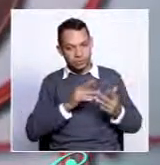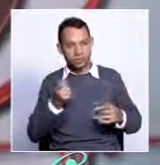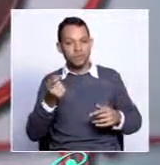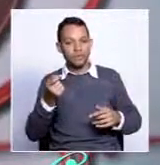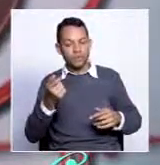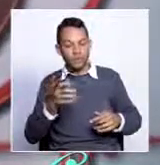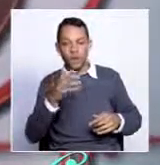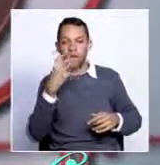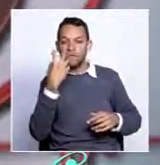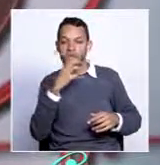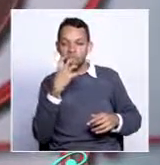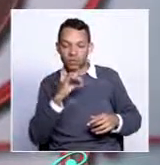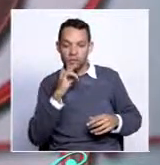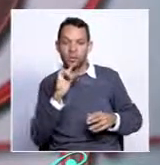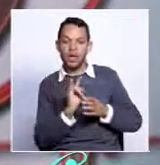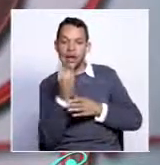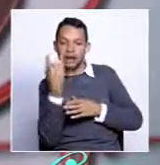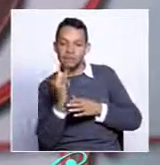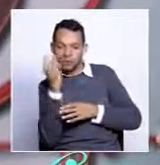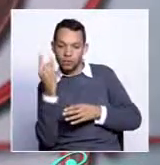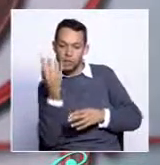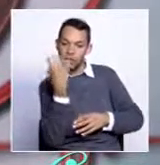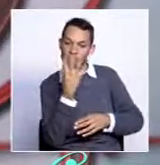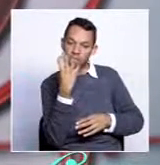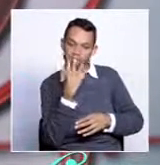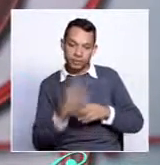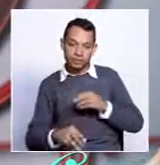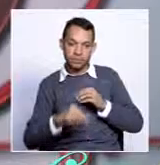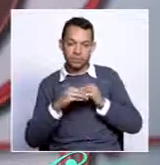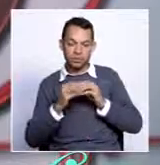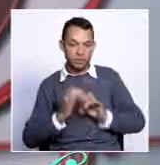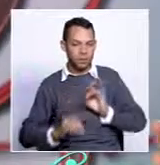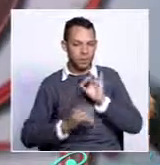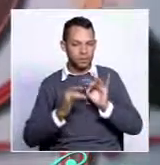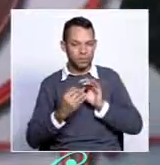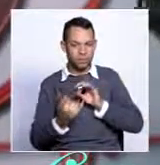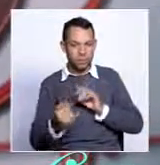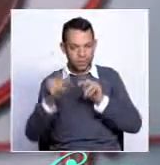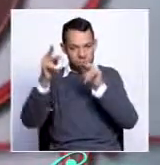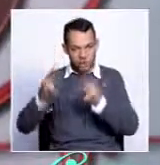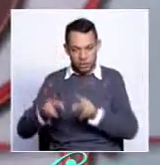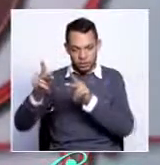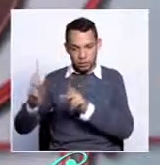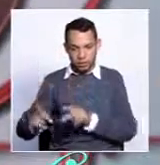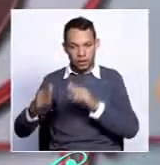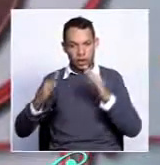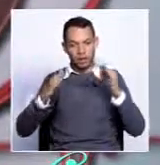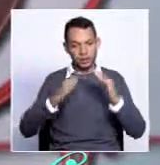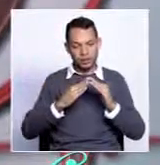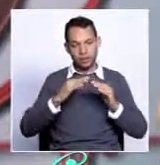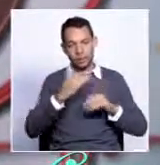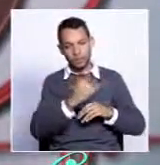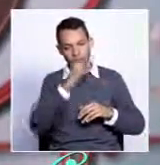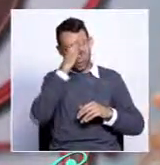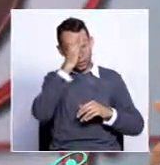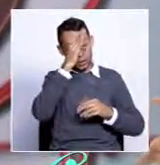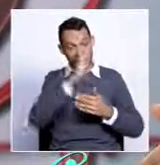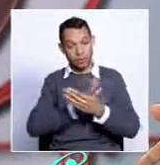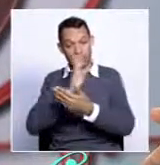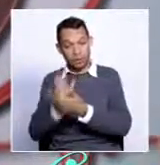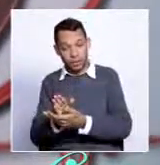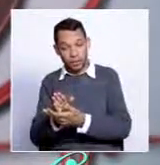frutas más verduras más crudos pero no es justo que a los pacientes estemos yendo a un hospital y uno salga a la